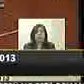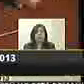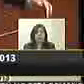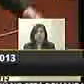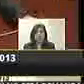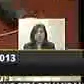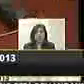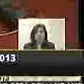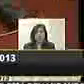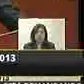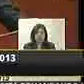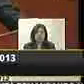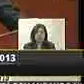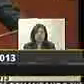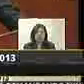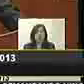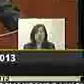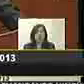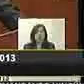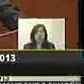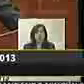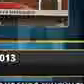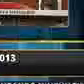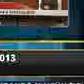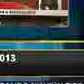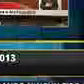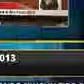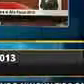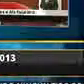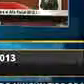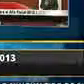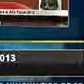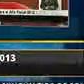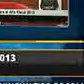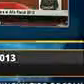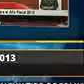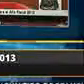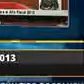Estamos también planteando mejorar el acceso a nuevos mercados. En estos momentos la bancada